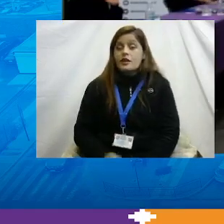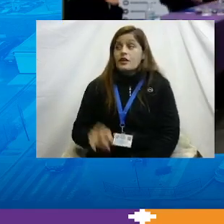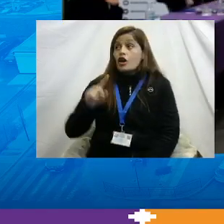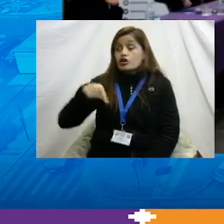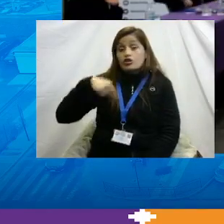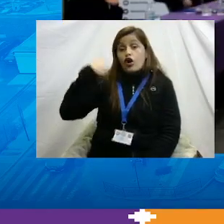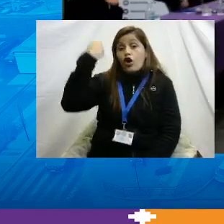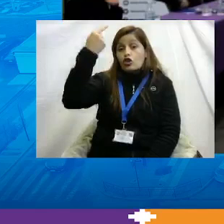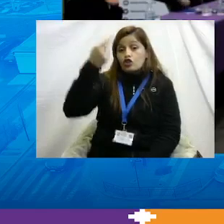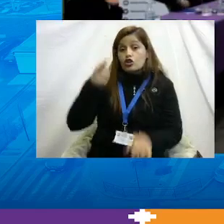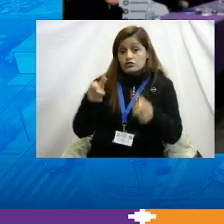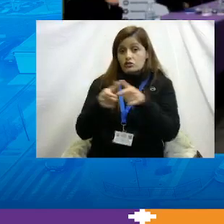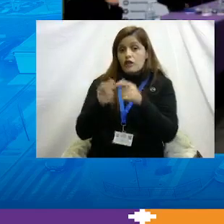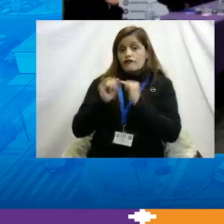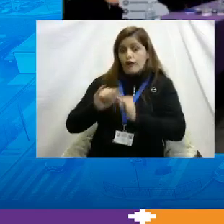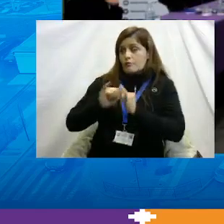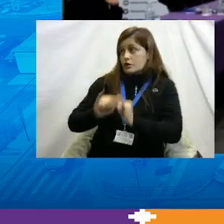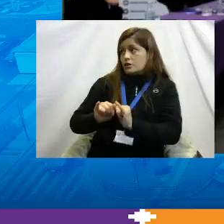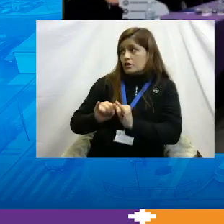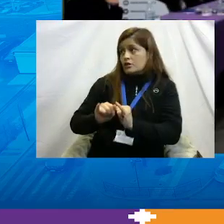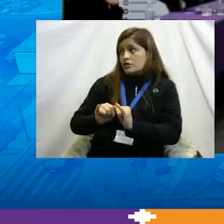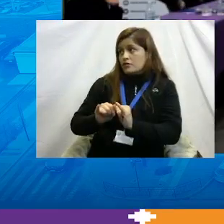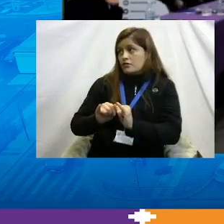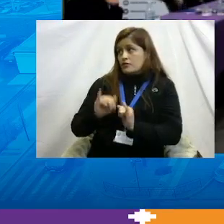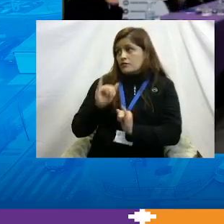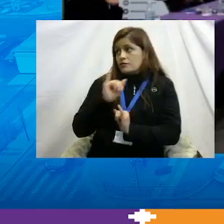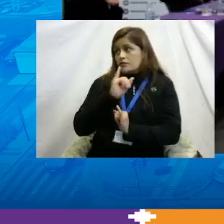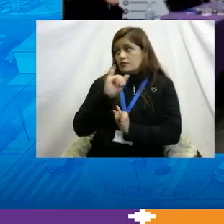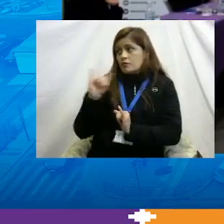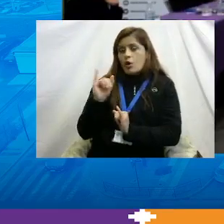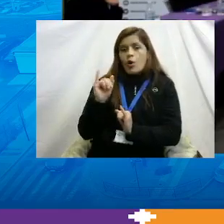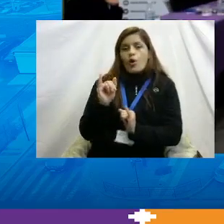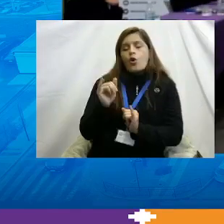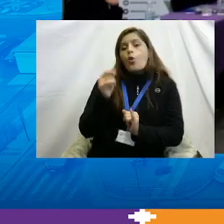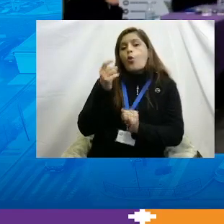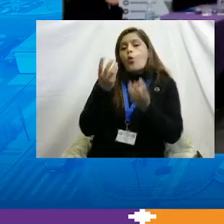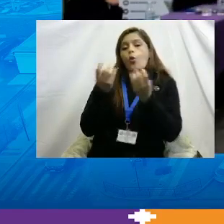para tener al menos a la fecha cuántas son las